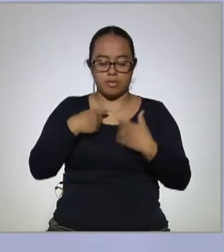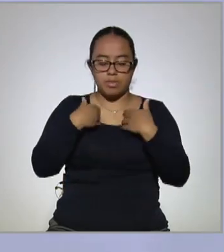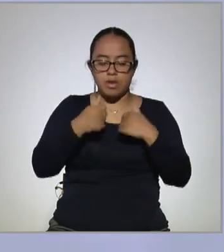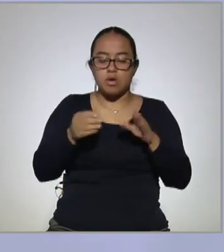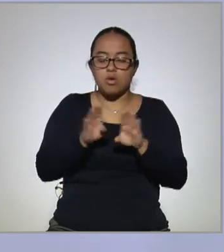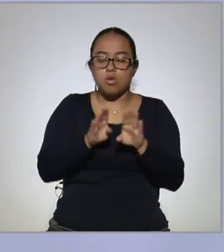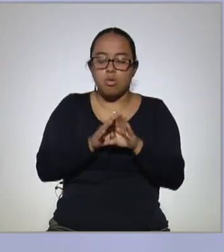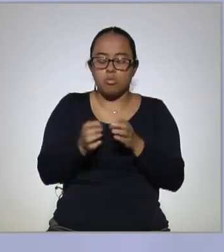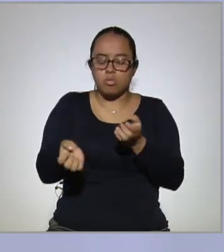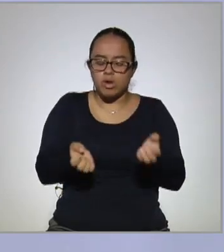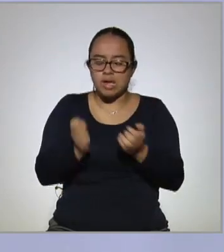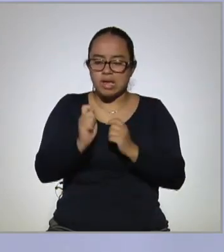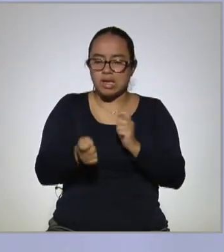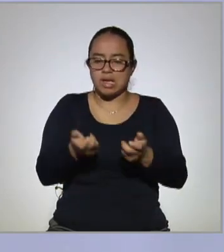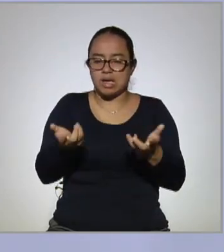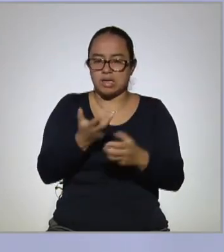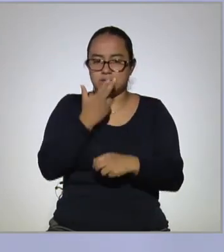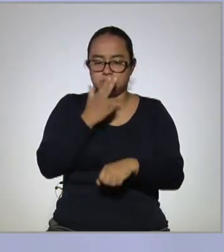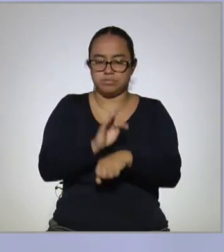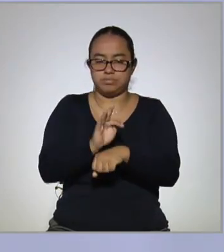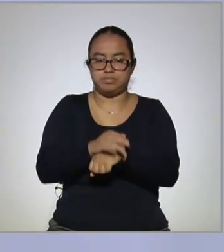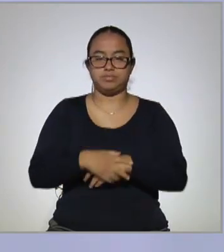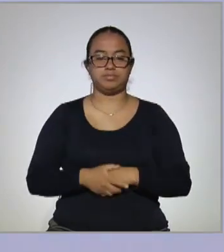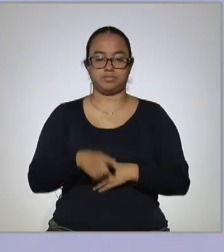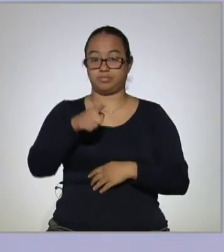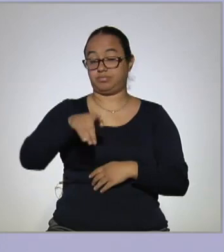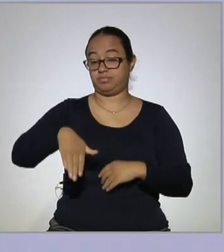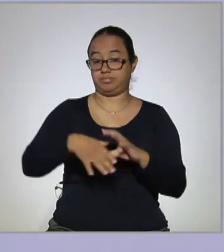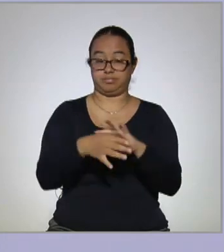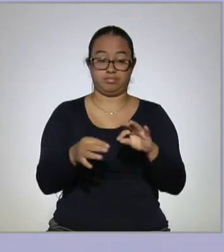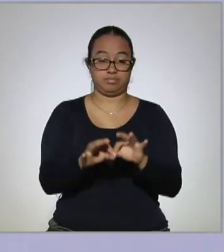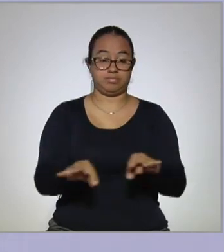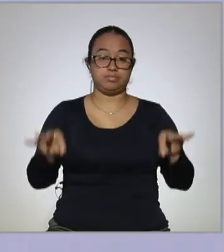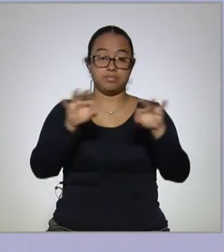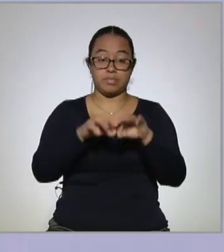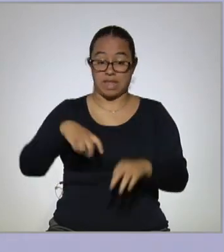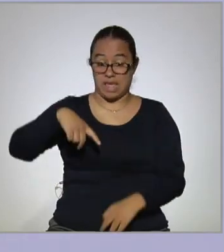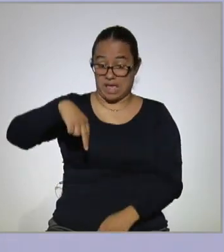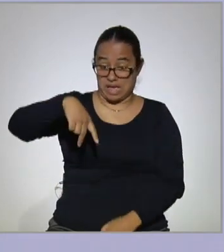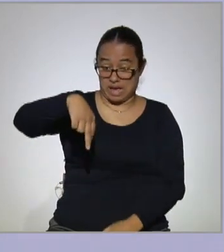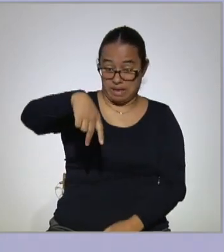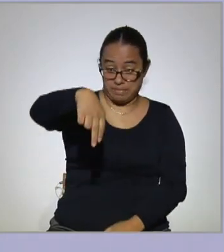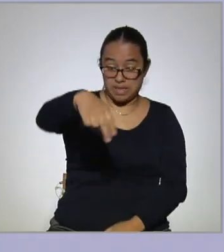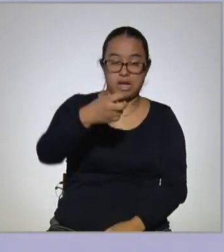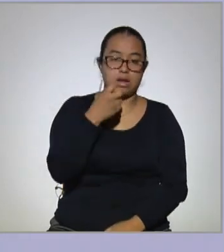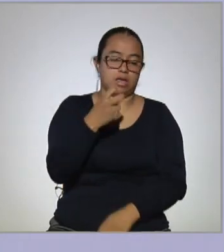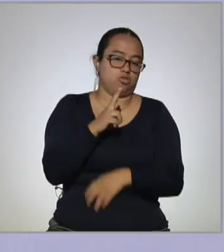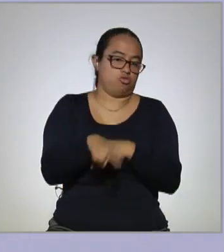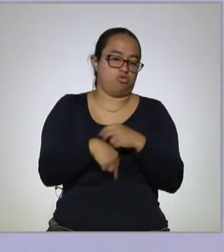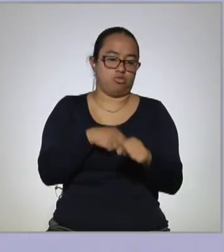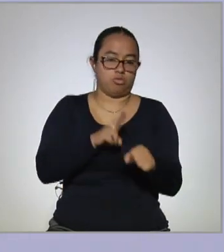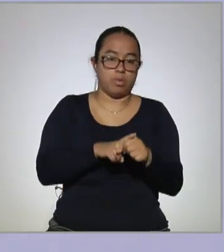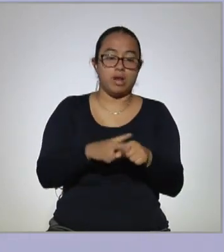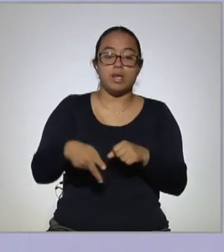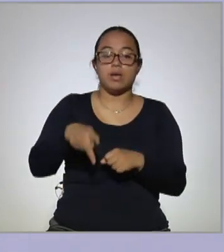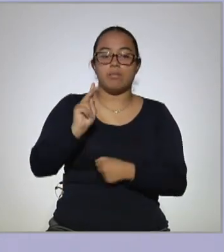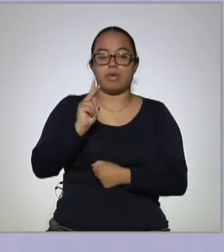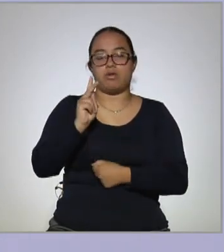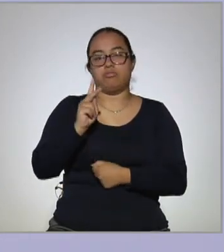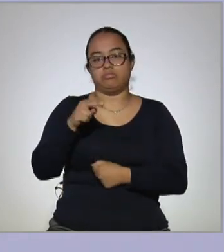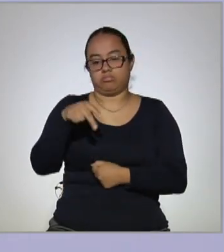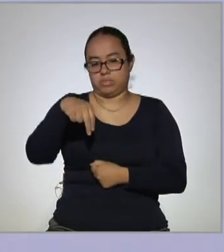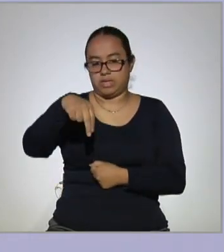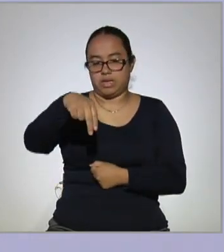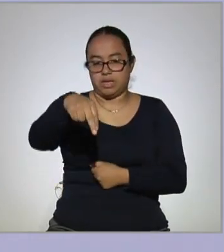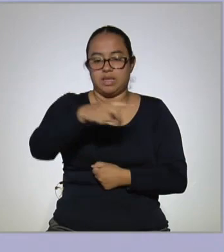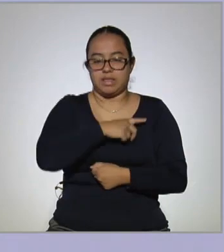y mi forma de hacer el ejercicio. Fíjese, cambiarlo. Dijiste algo importantísimo, desde caminar, que es un acto totalmente normal, pero caminar, digo, el chiste